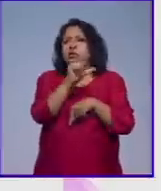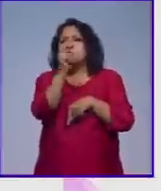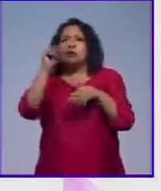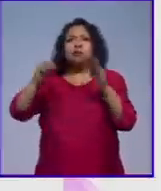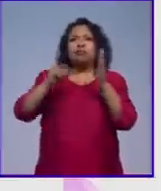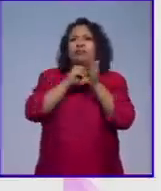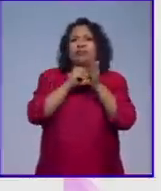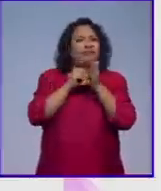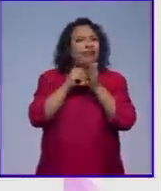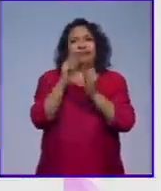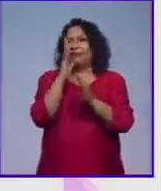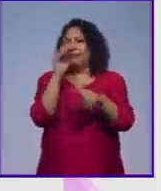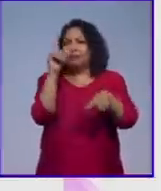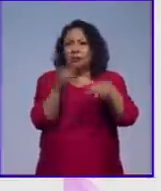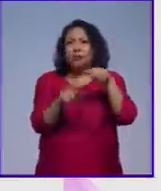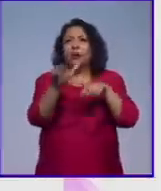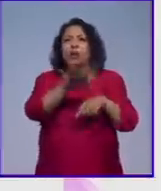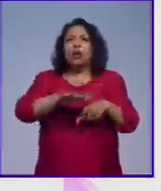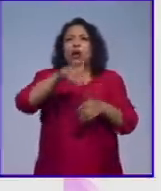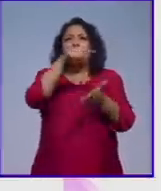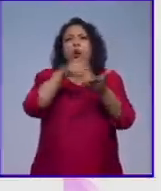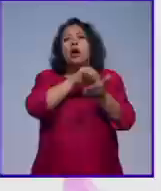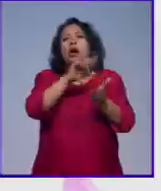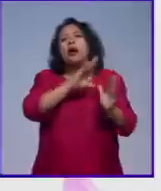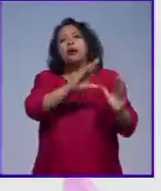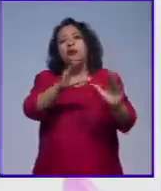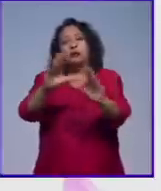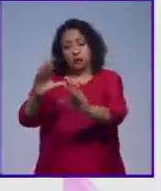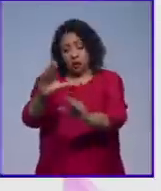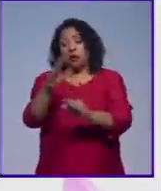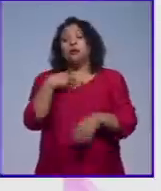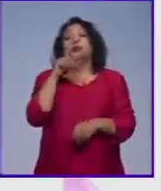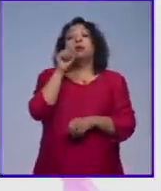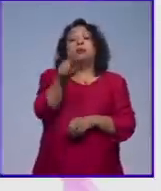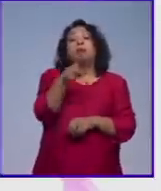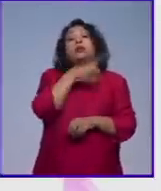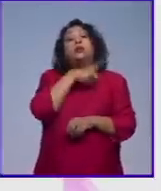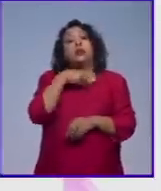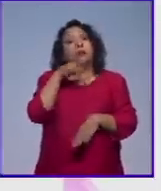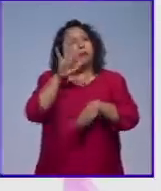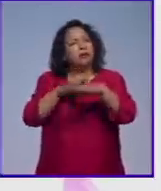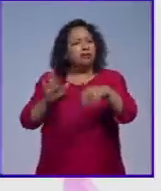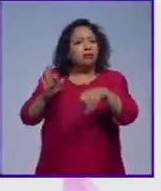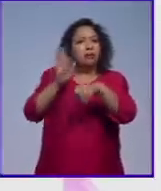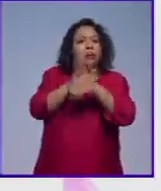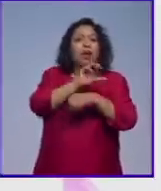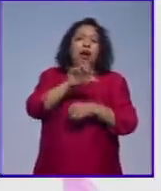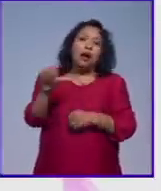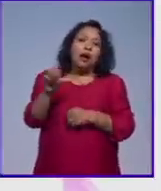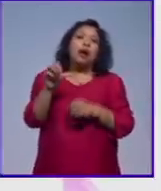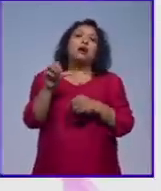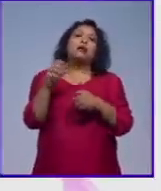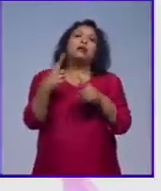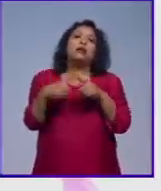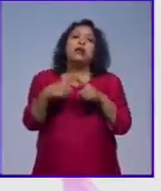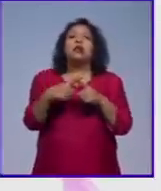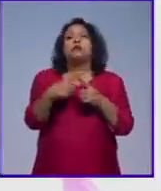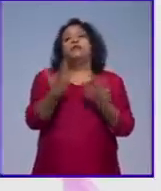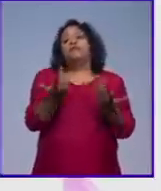puede desaparecer de estos espacios de formación y que además van a darle más solidez a la